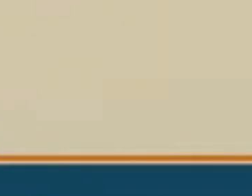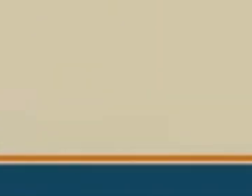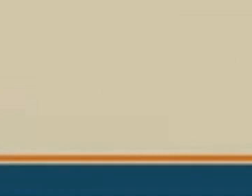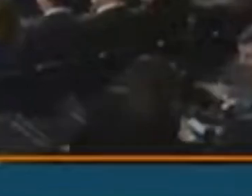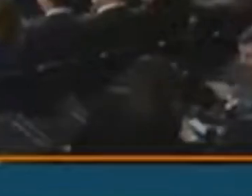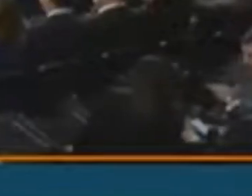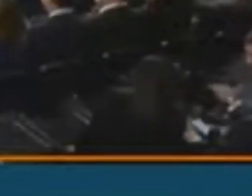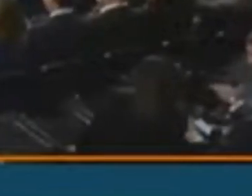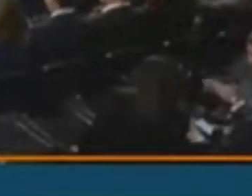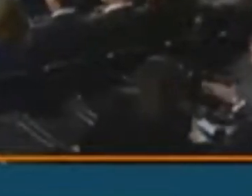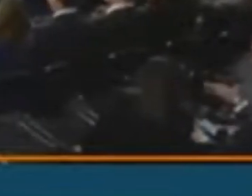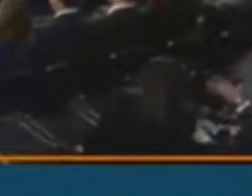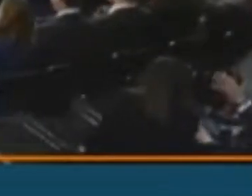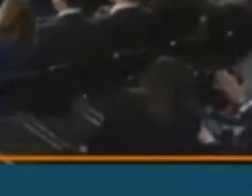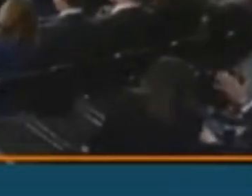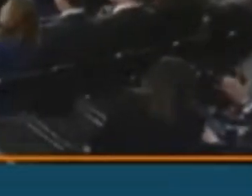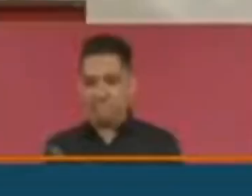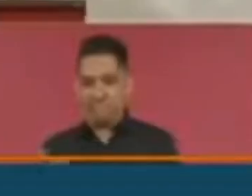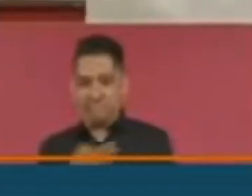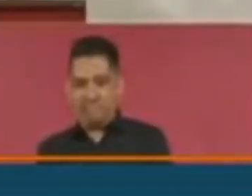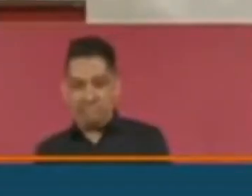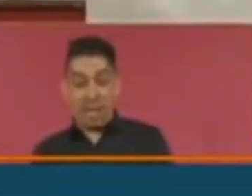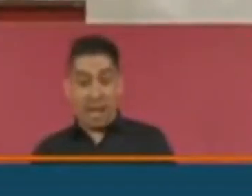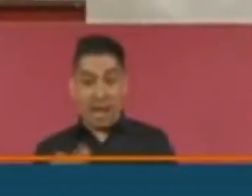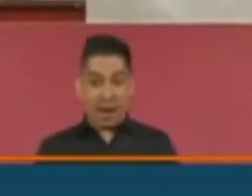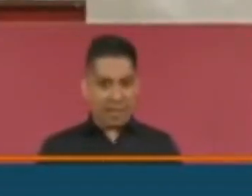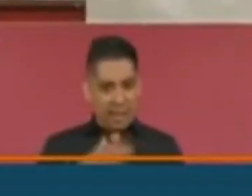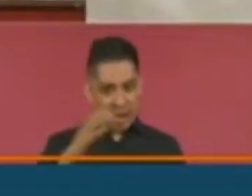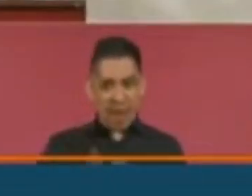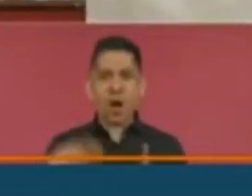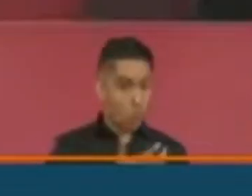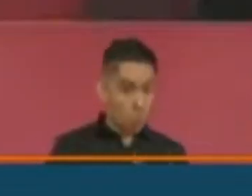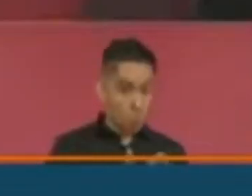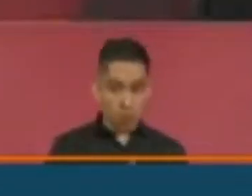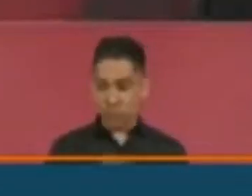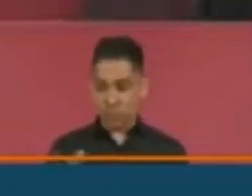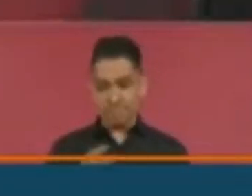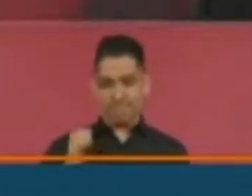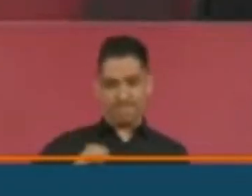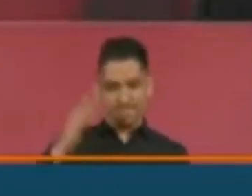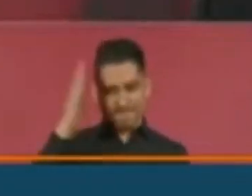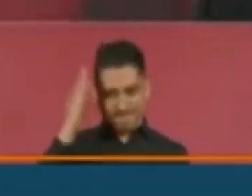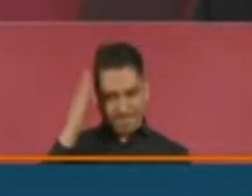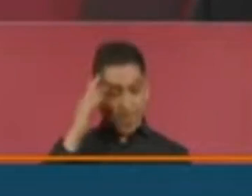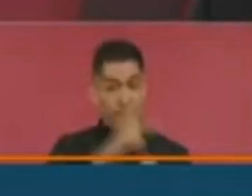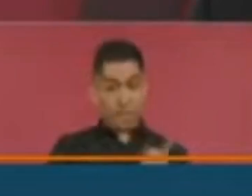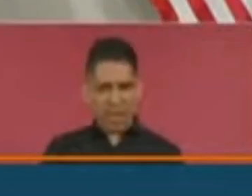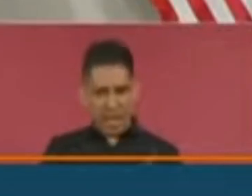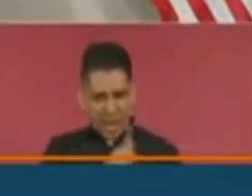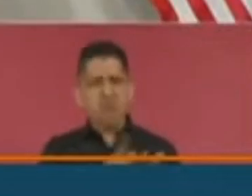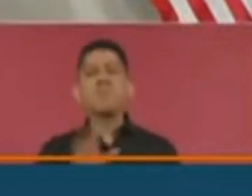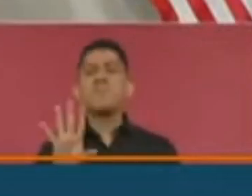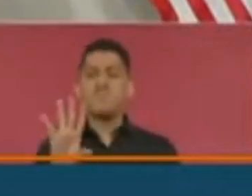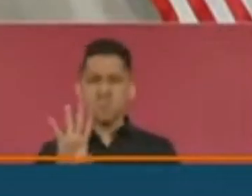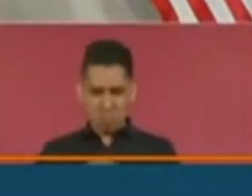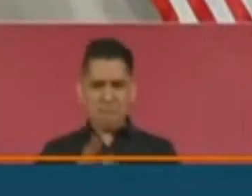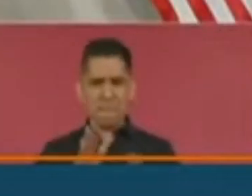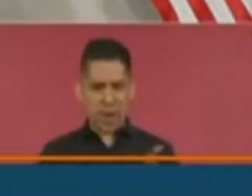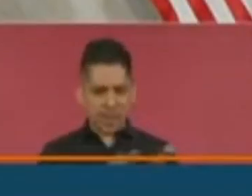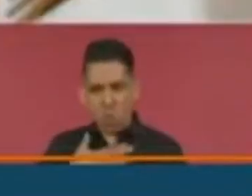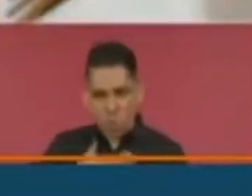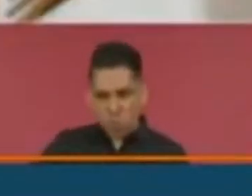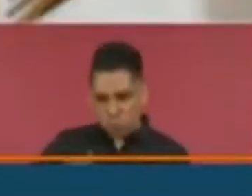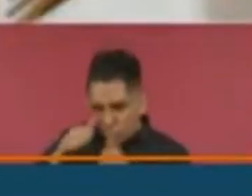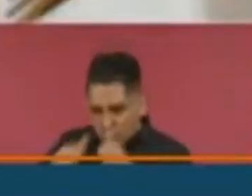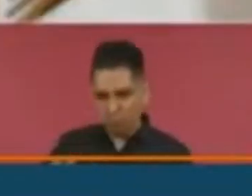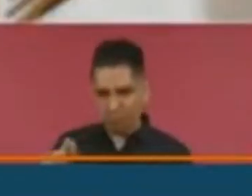fentanilo. Convocatoria a 11 naciones de la región para encontrar una solución al drama de la migración. Son parte de los compromisos de